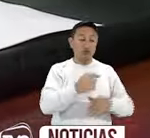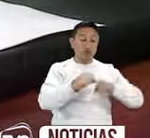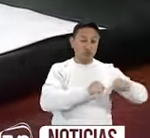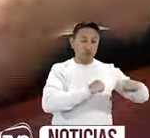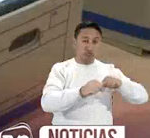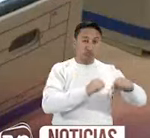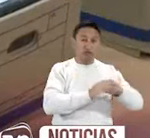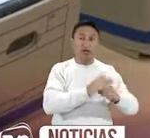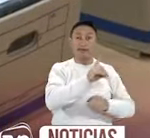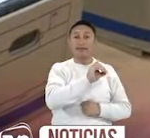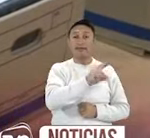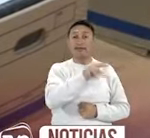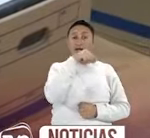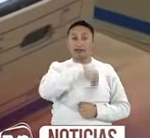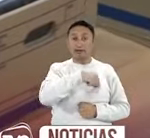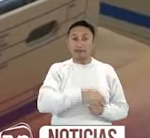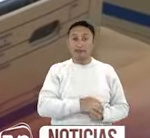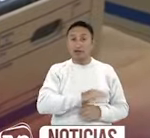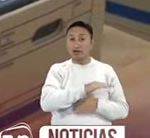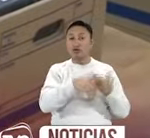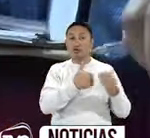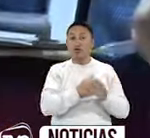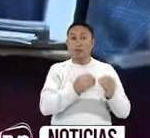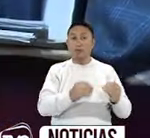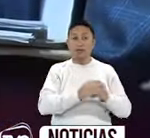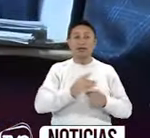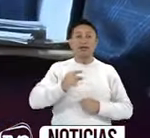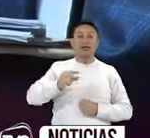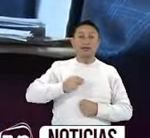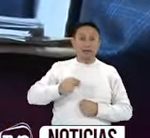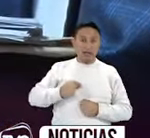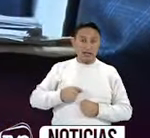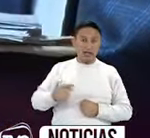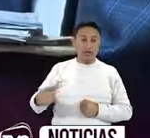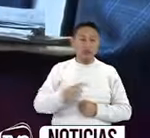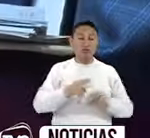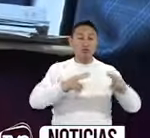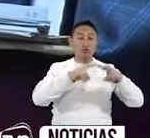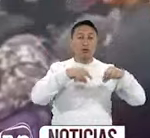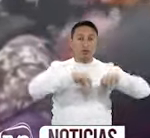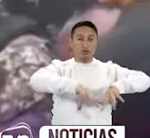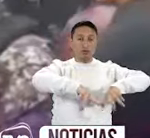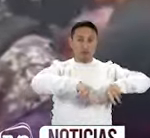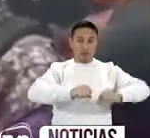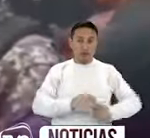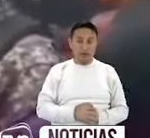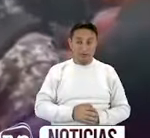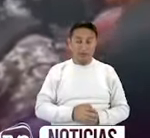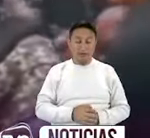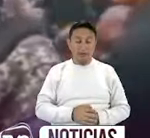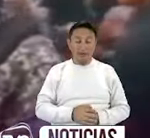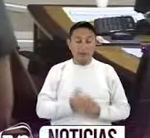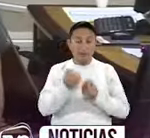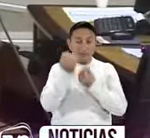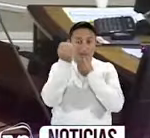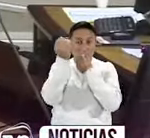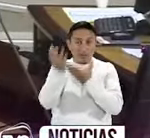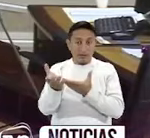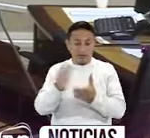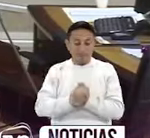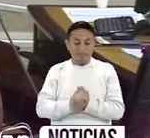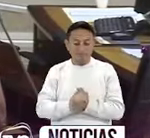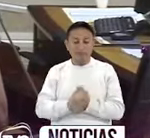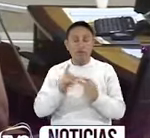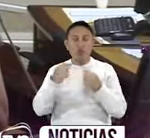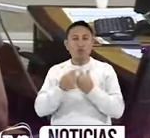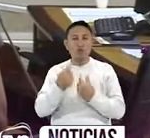una vez que brinde detalles sobre algunas investigaciones de corrupción y crimen organizado. La bancada correísta,